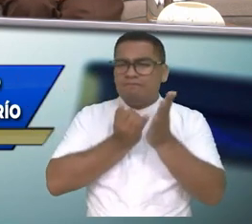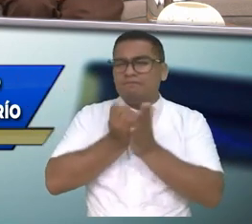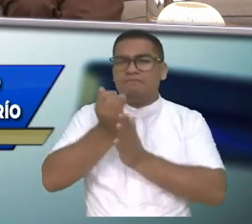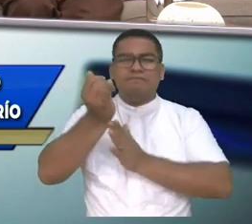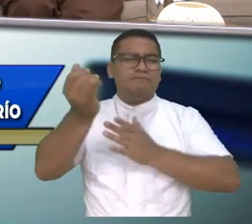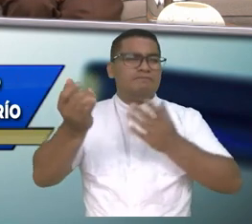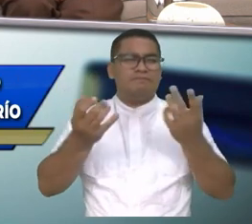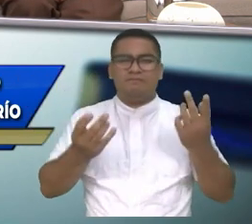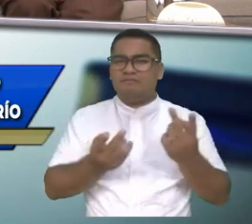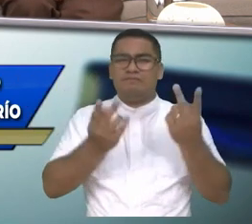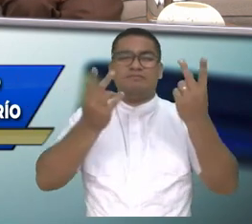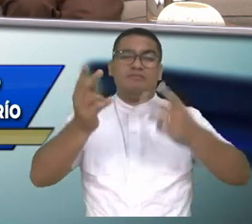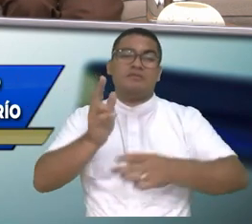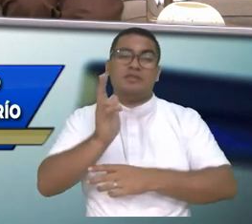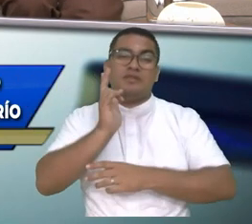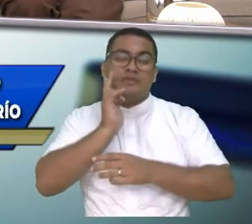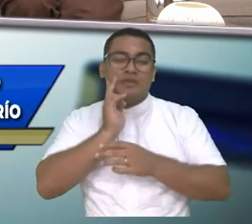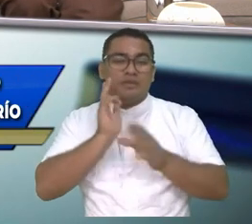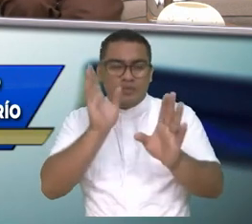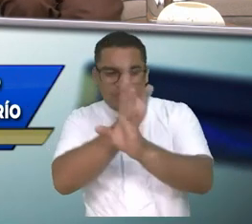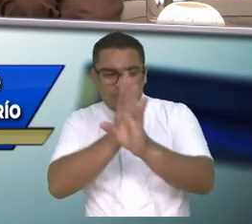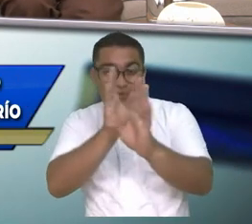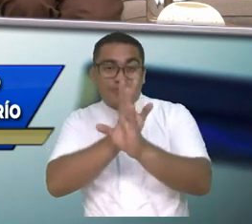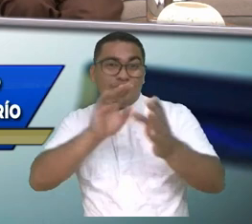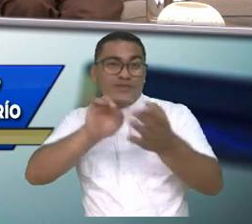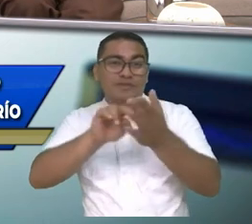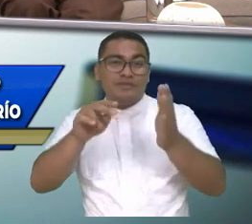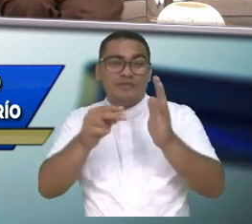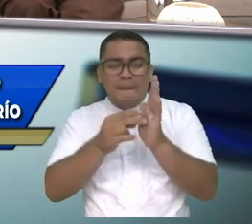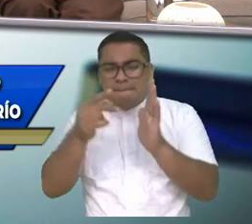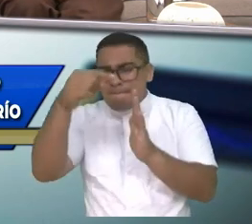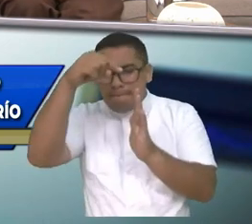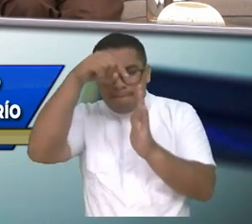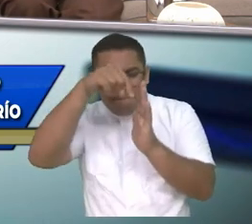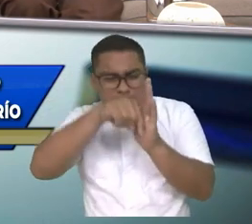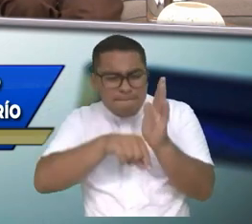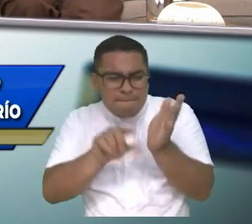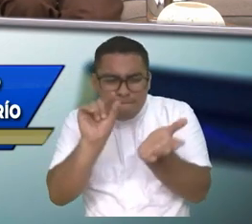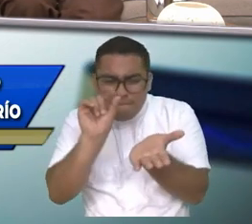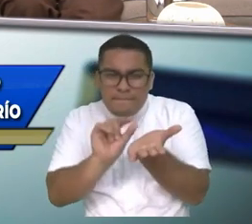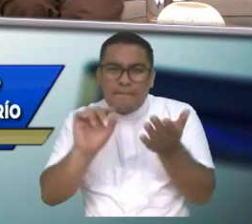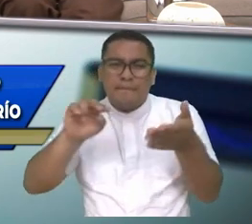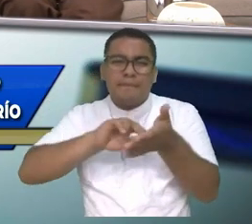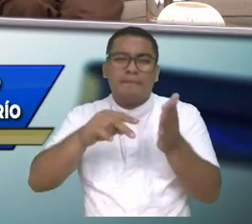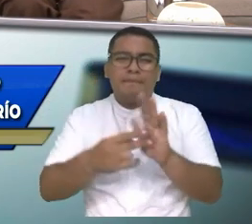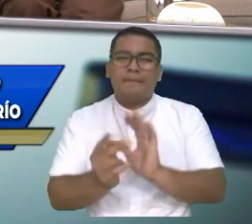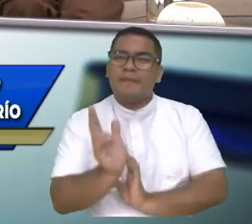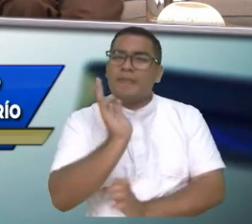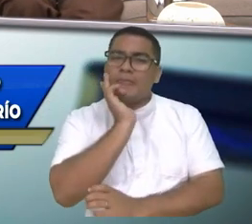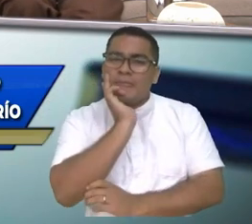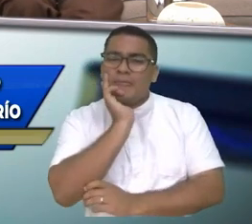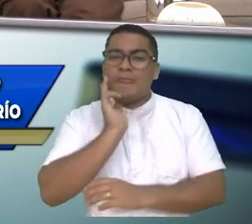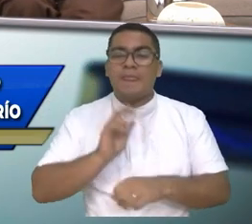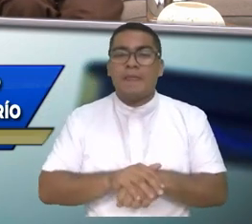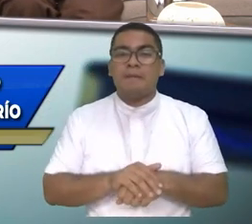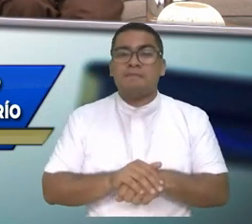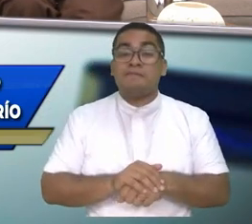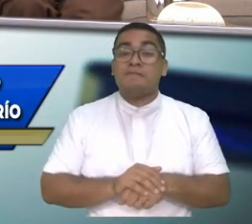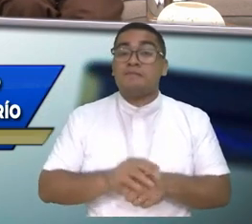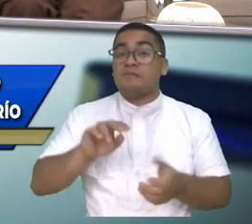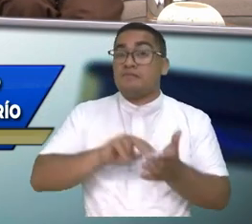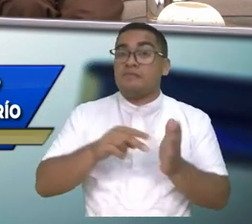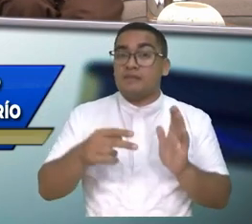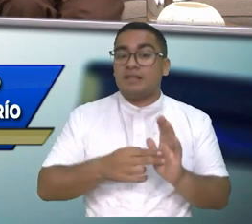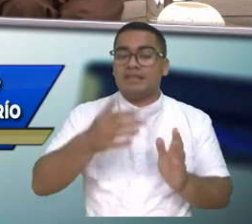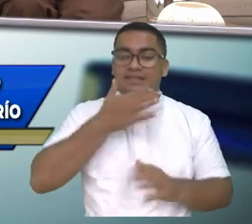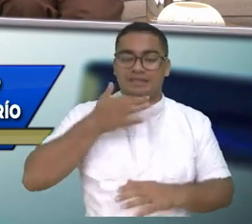de husmear, dijéramos, hasta en lo más pequeño, a Rubén Darío. Y eso confirma